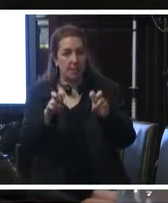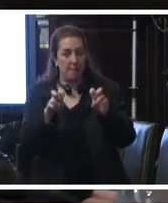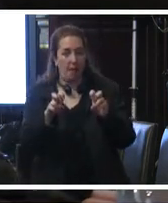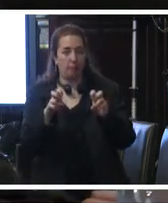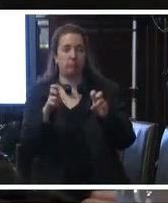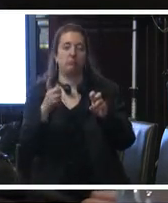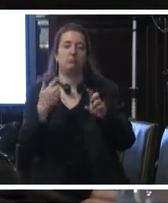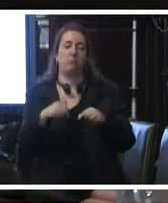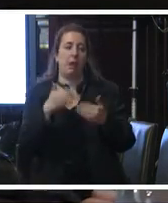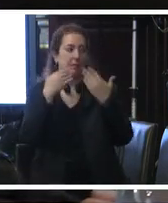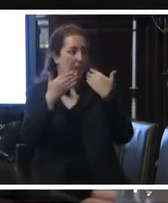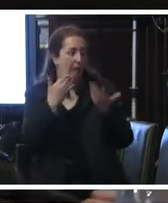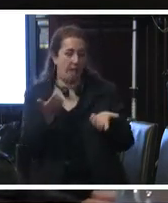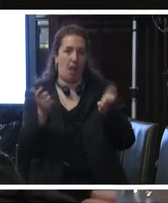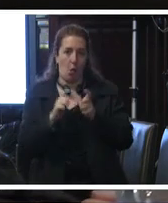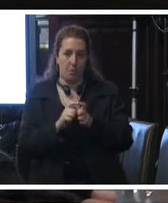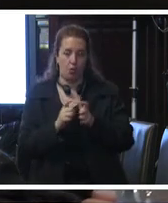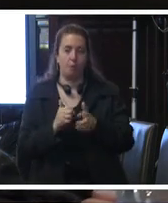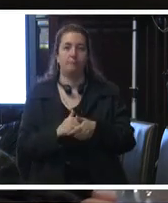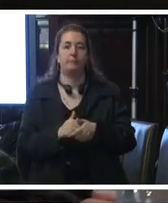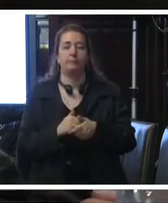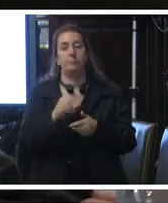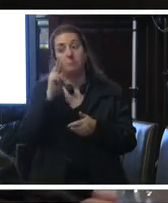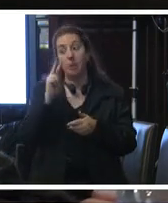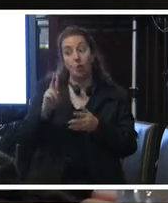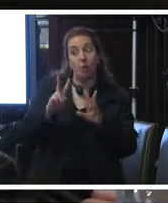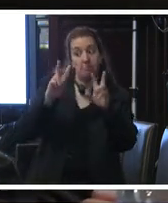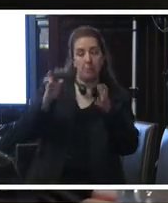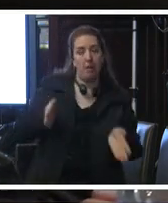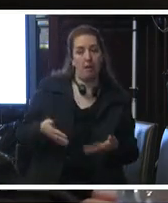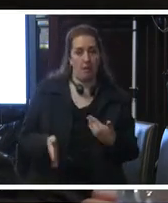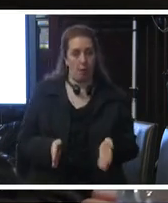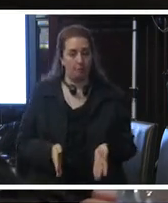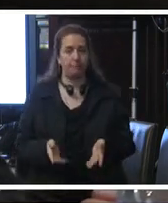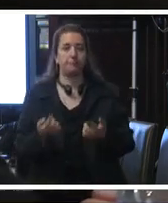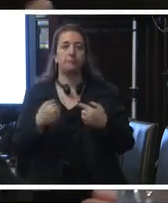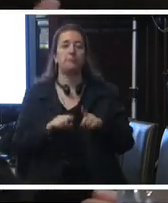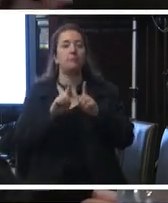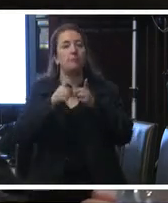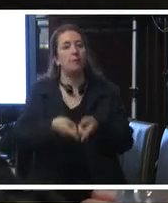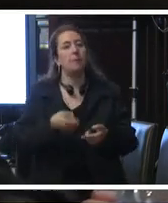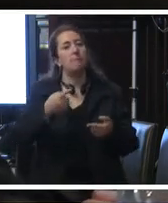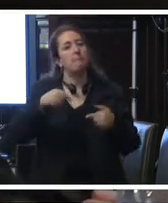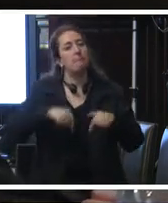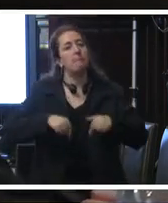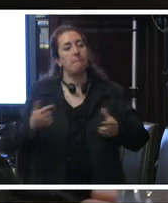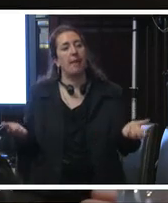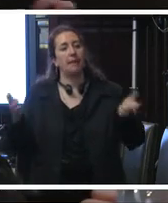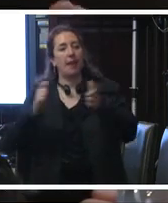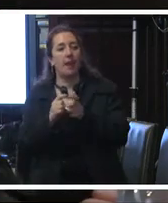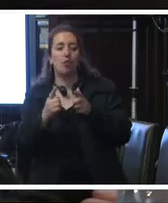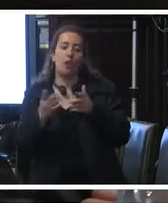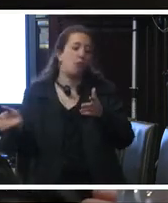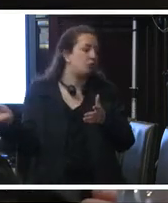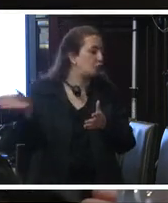en la agenda de la Comisión desde una perspectiva de género. Es también para esta relatoría, en conjunto con toda